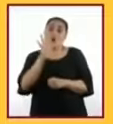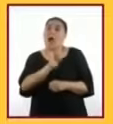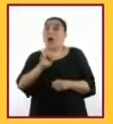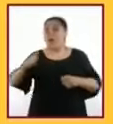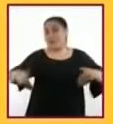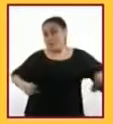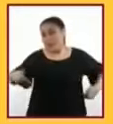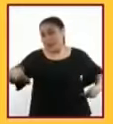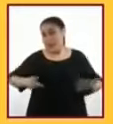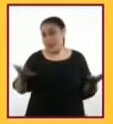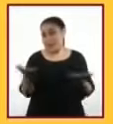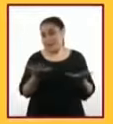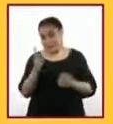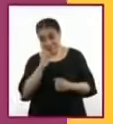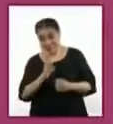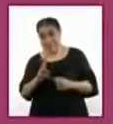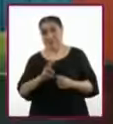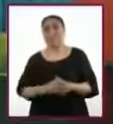teatralidad.